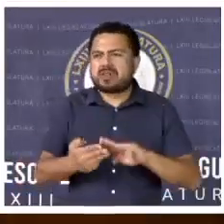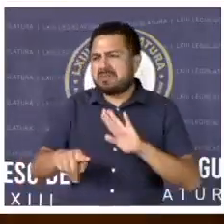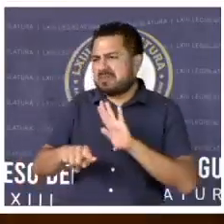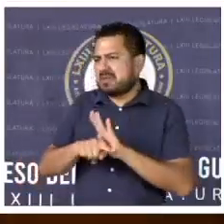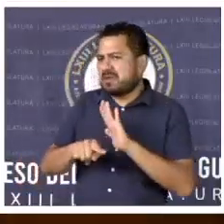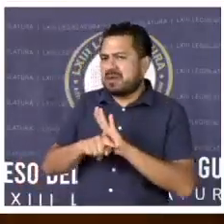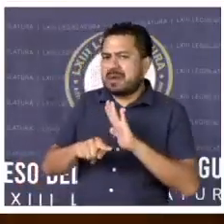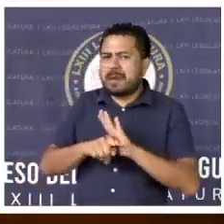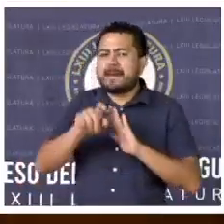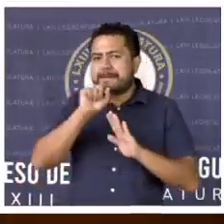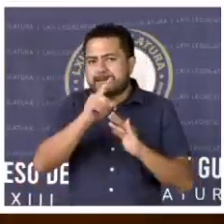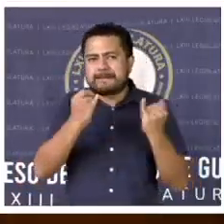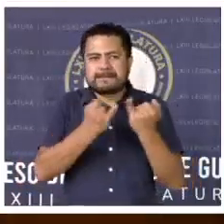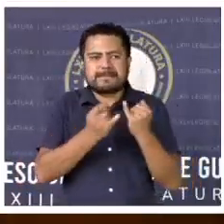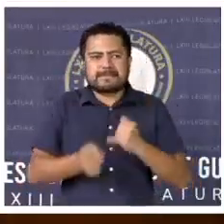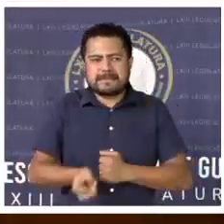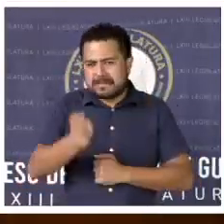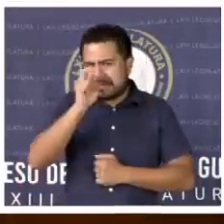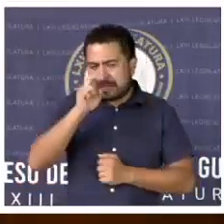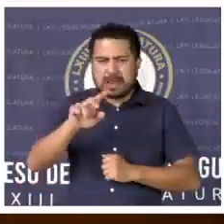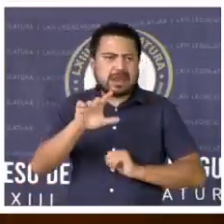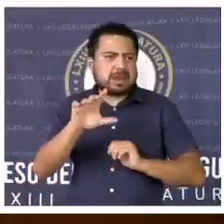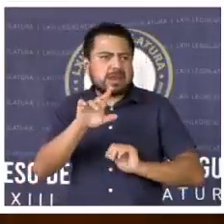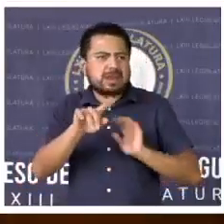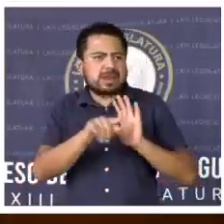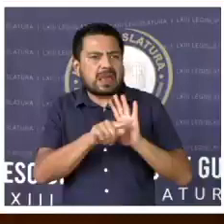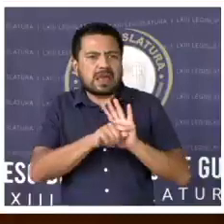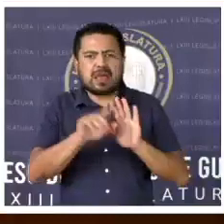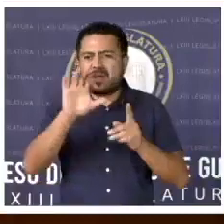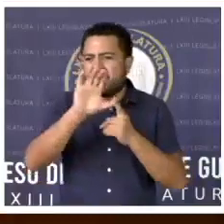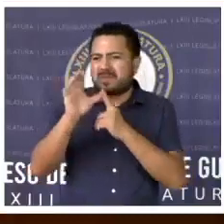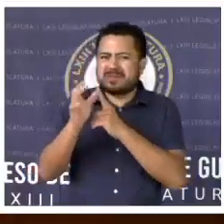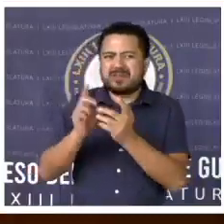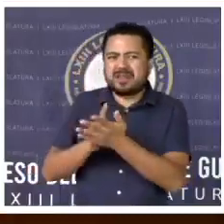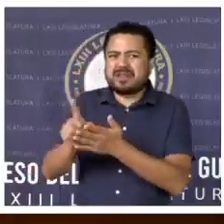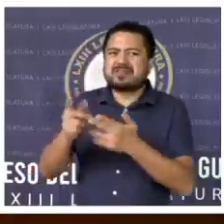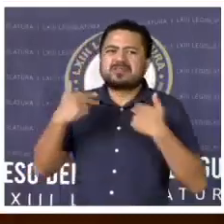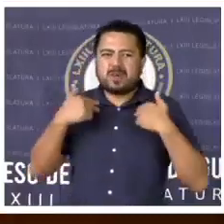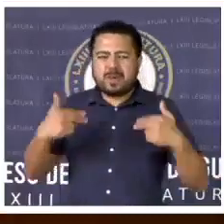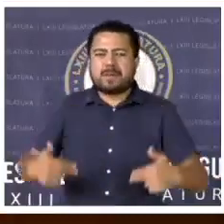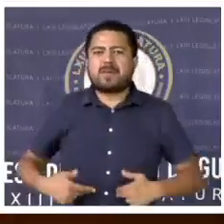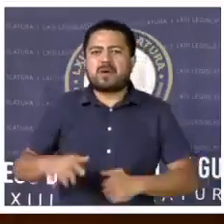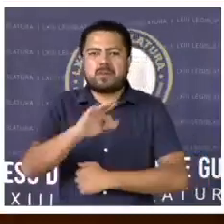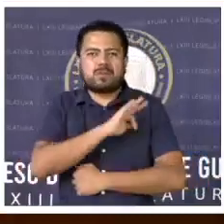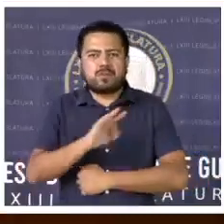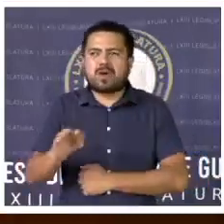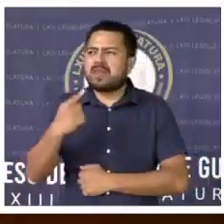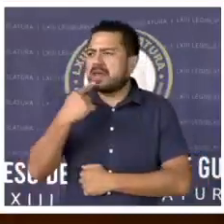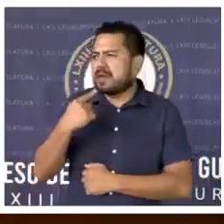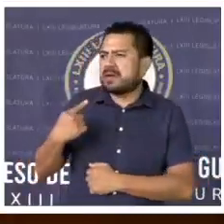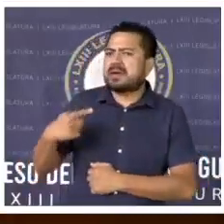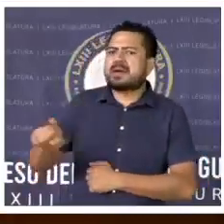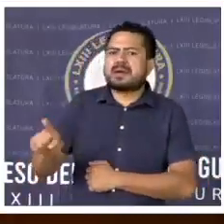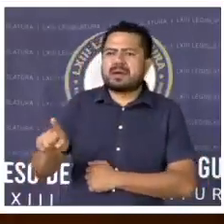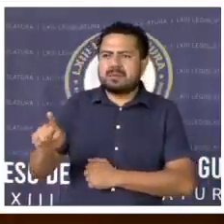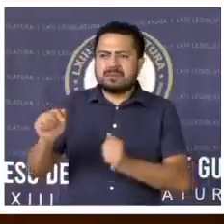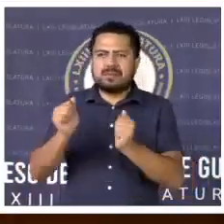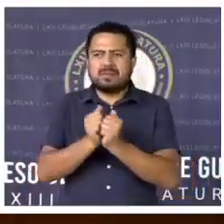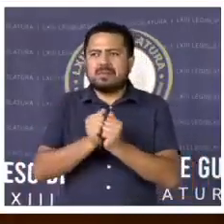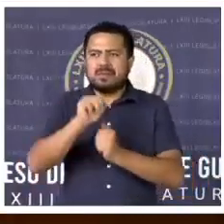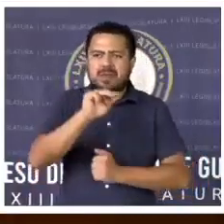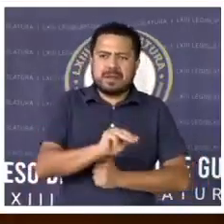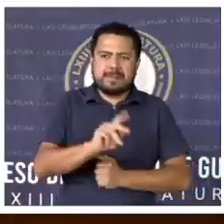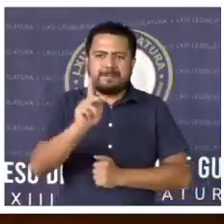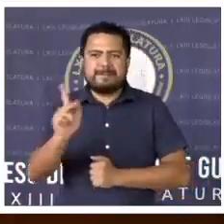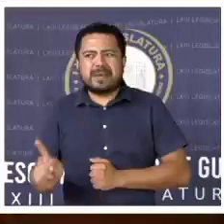y de persistir la negativa la comisión de los Derechos Humanos pueda denunciar ante el Ministerio